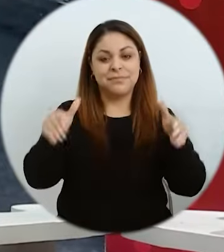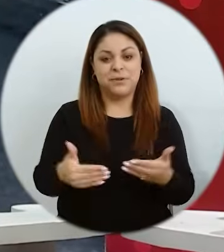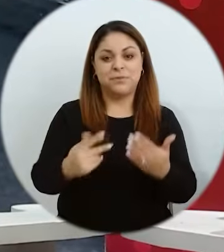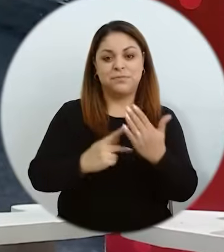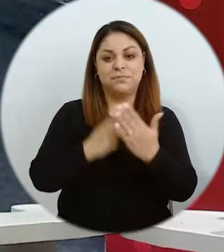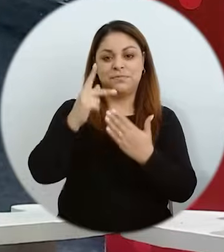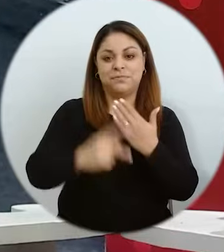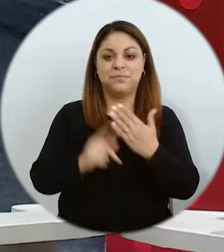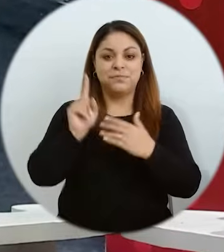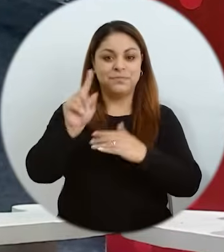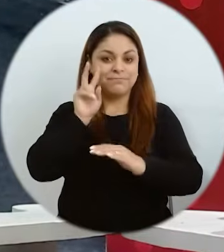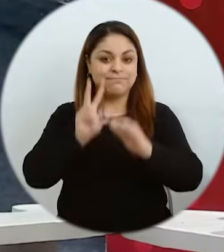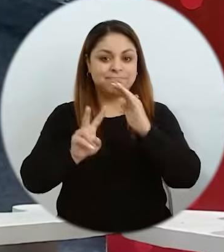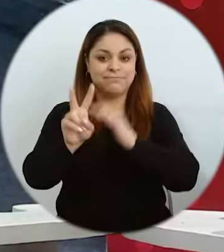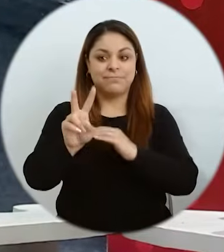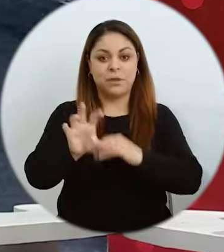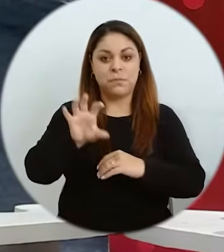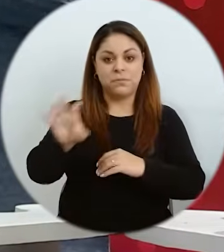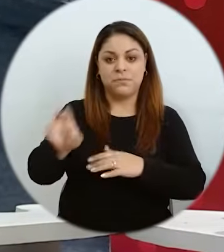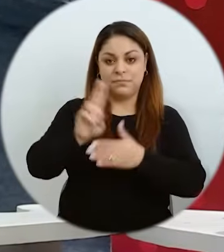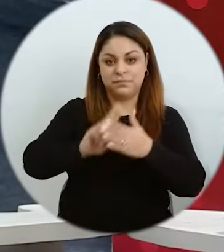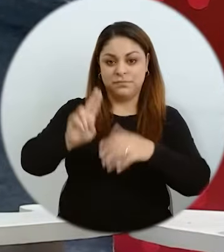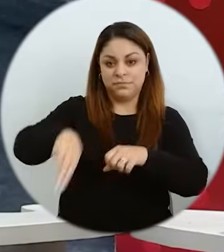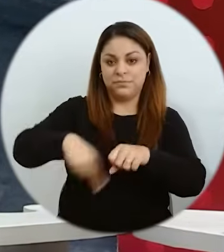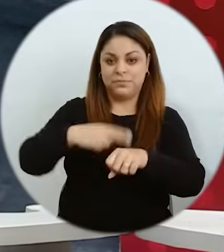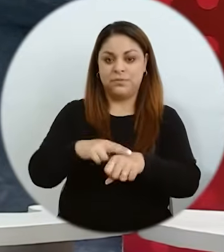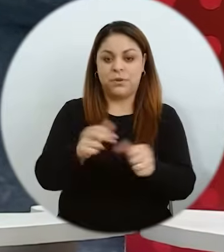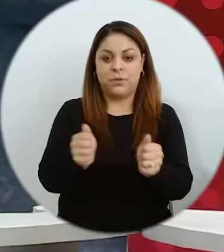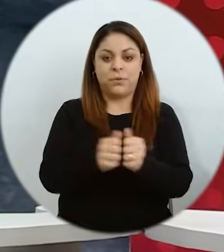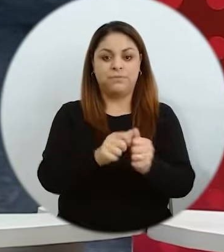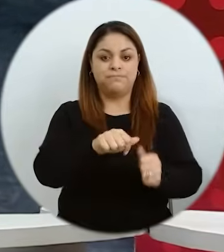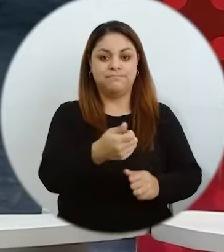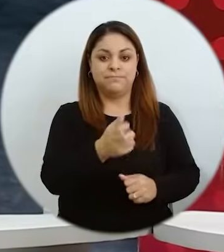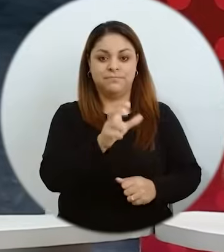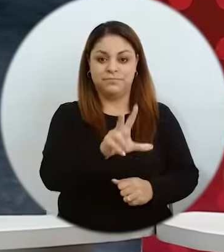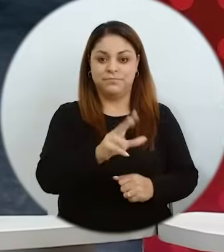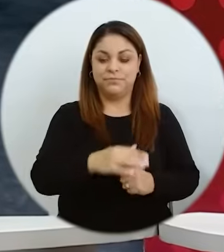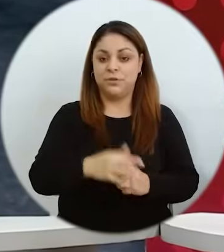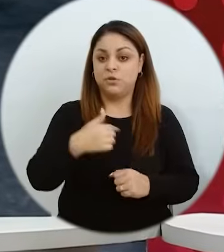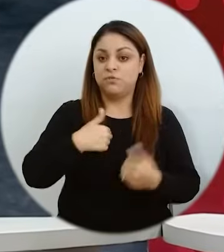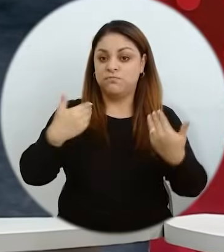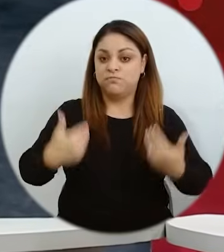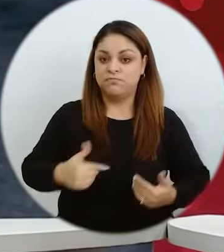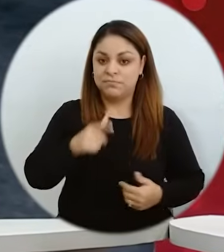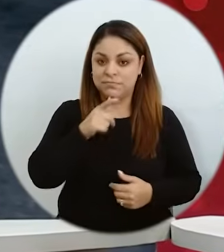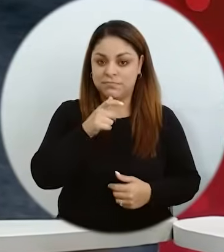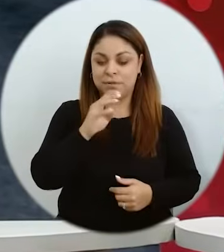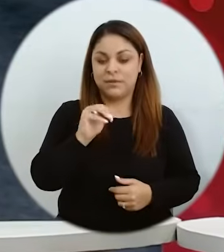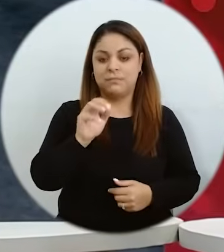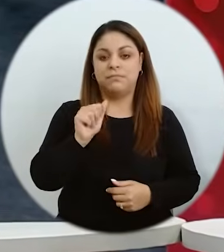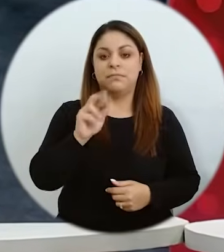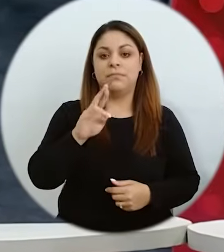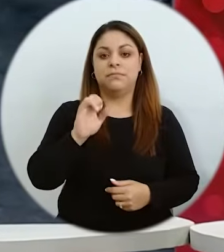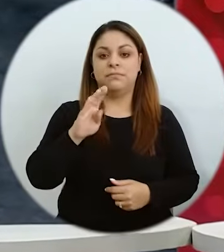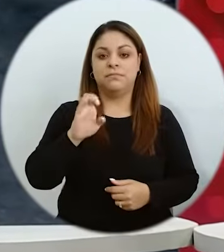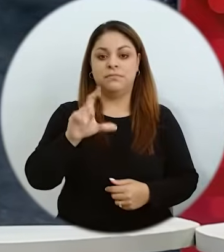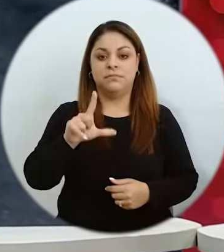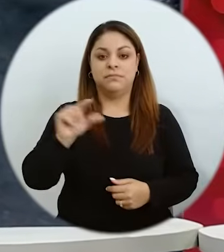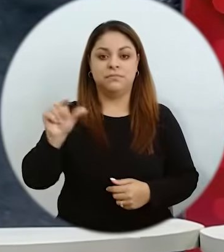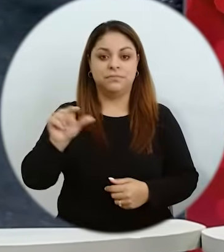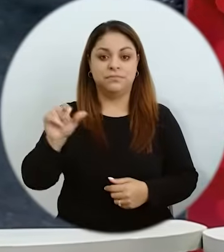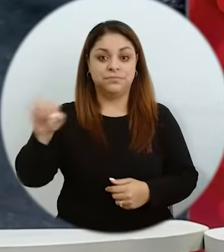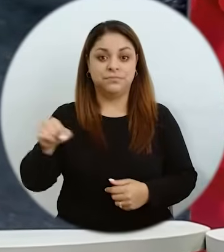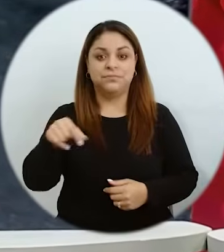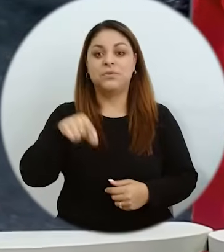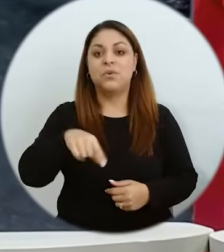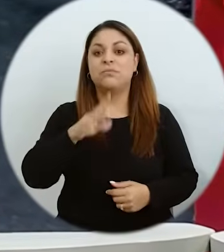tal? Bienvenidos a una edición más de Una Mirada, el programa de la Universidad Nacional y de CINAR S.A. Soy Maribel Quiroz Jara y hoy vamos a